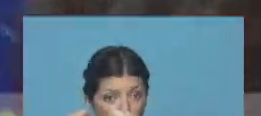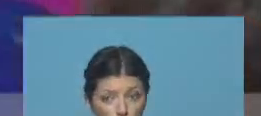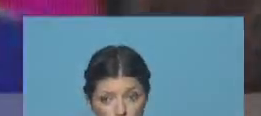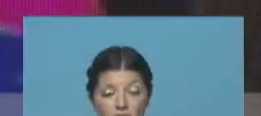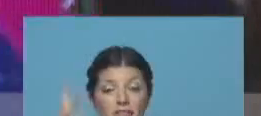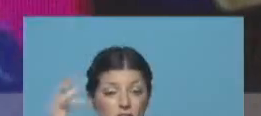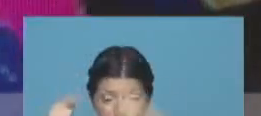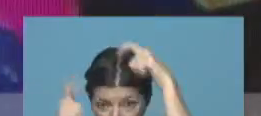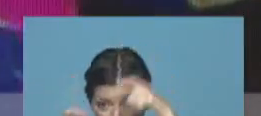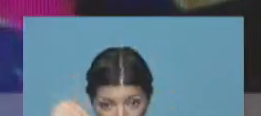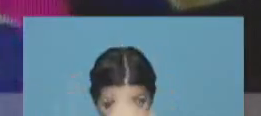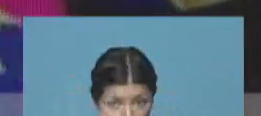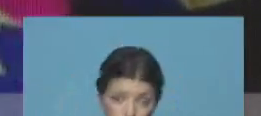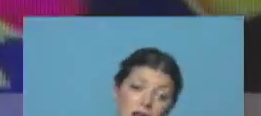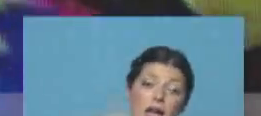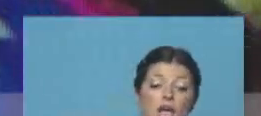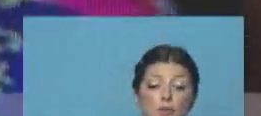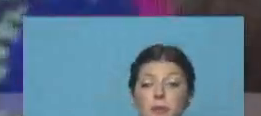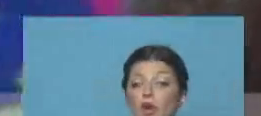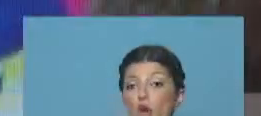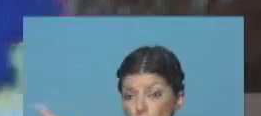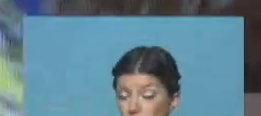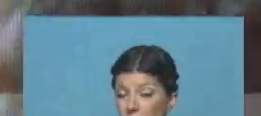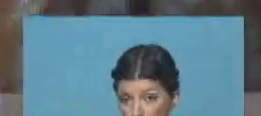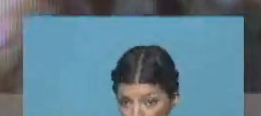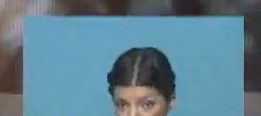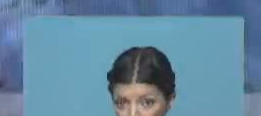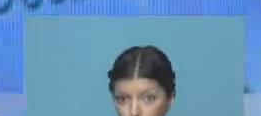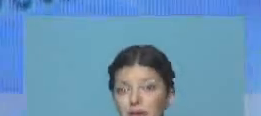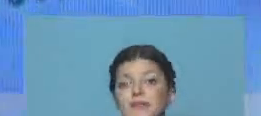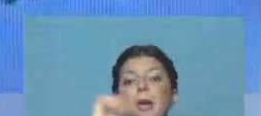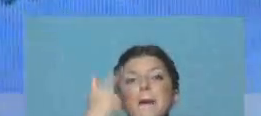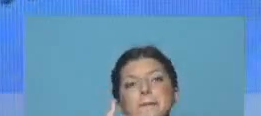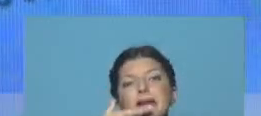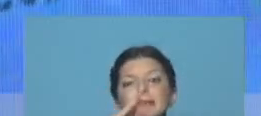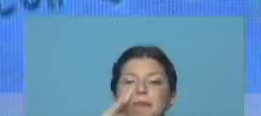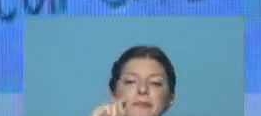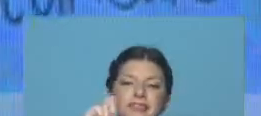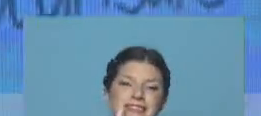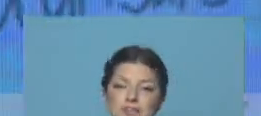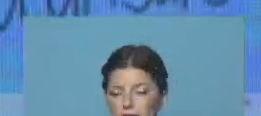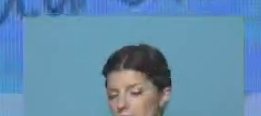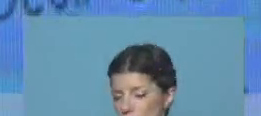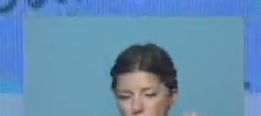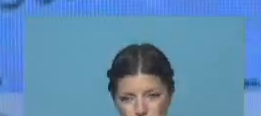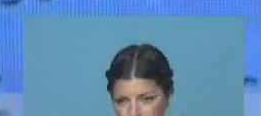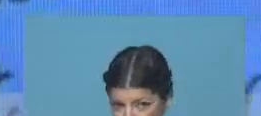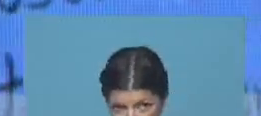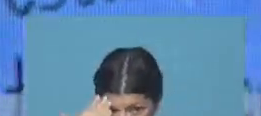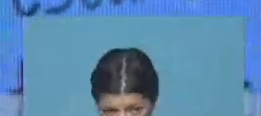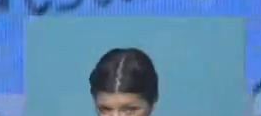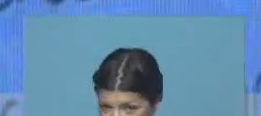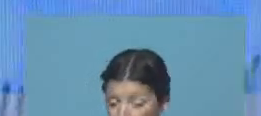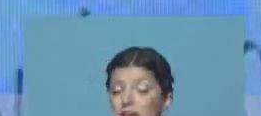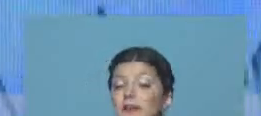la oposición convocó a este plebiscito, que tampoco figura, o que, digamos, no figura en ningún ordenamiento legal, ni de la Constitución, ni de la ley de